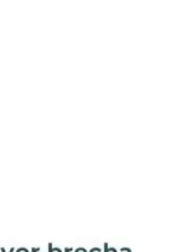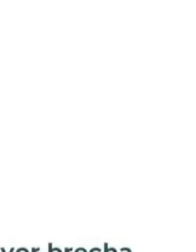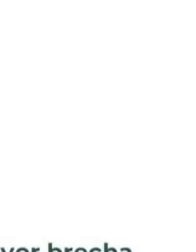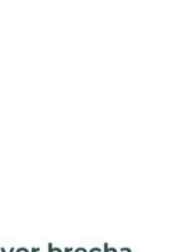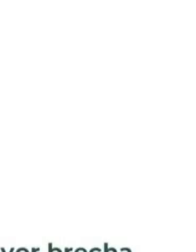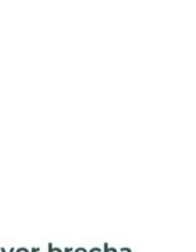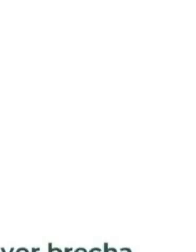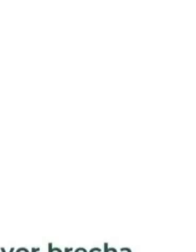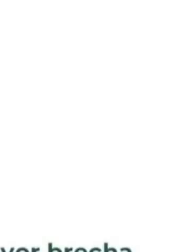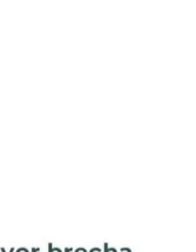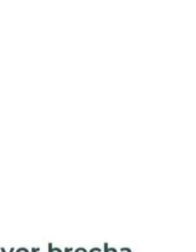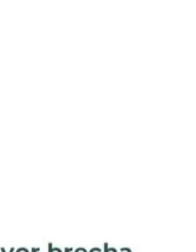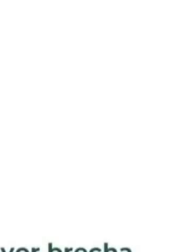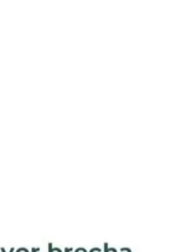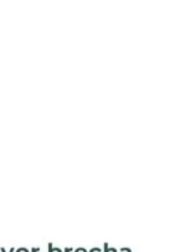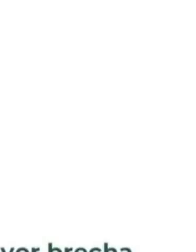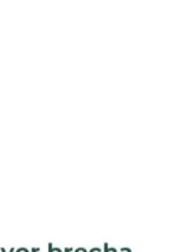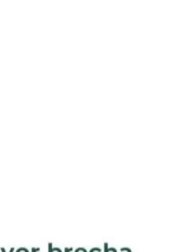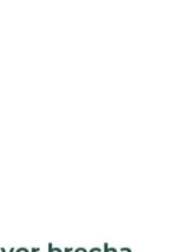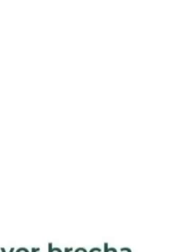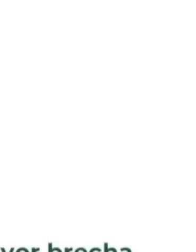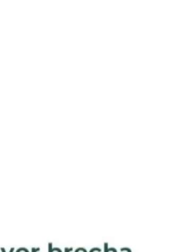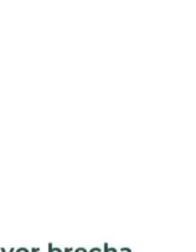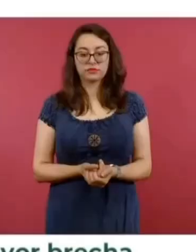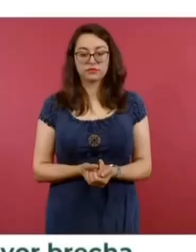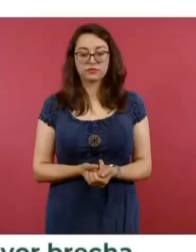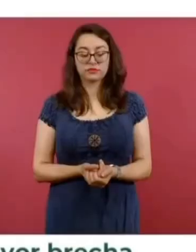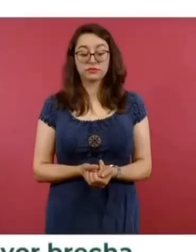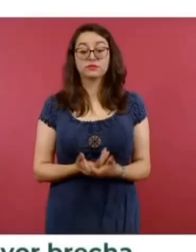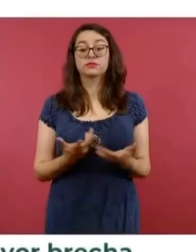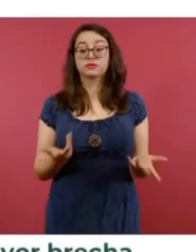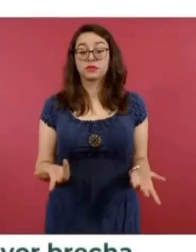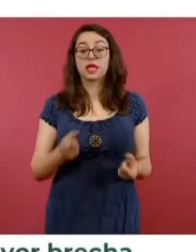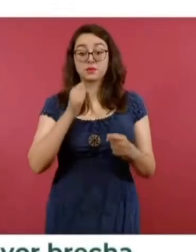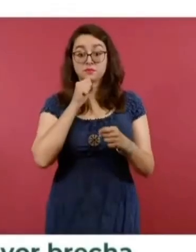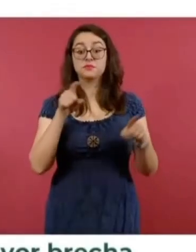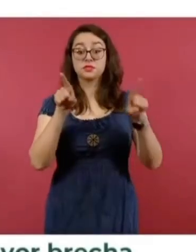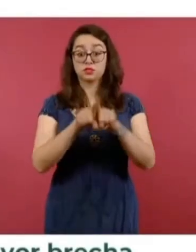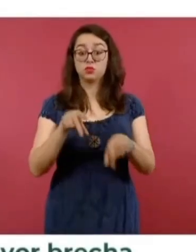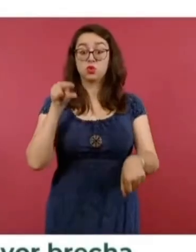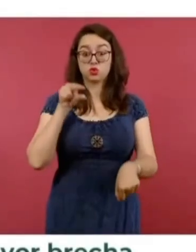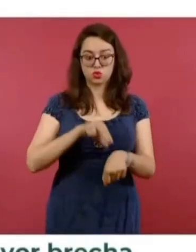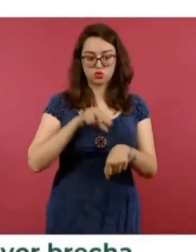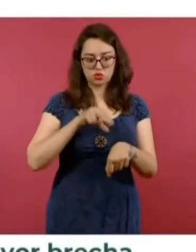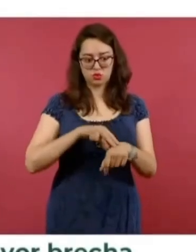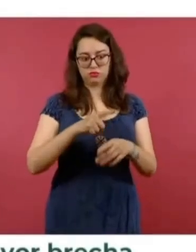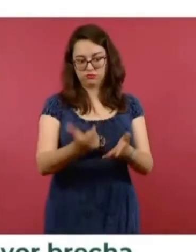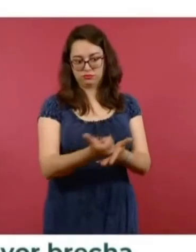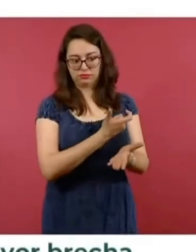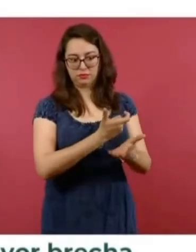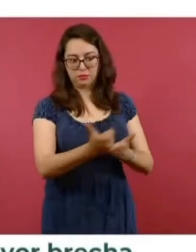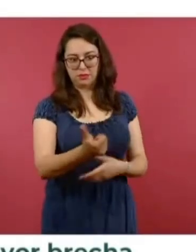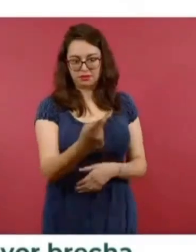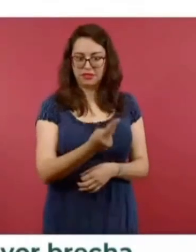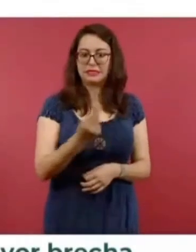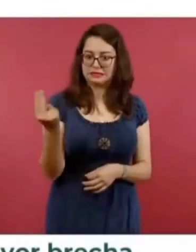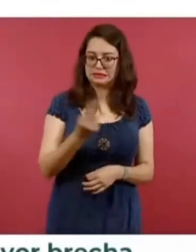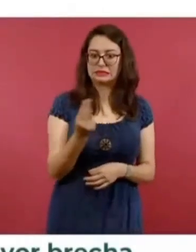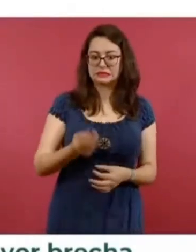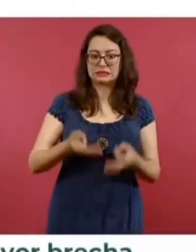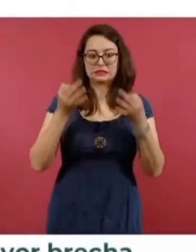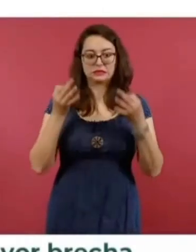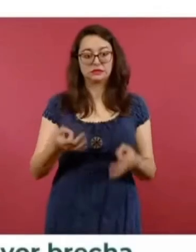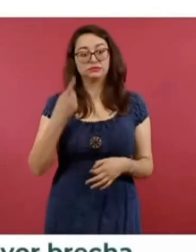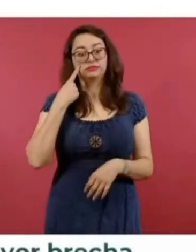si no cuenta con especialistas suficientes. Por eso, en 2018 contábamos con 25,575